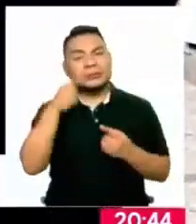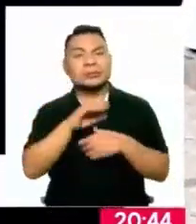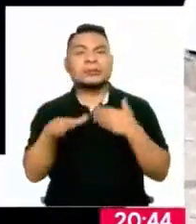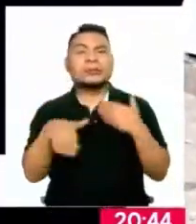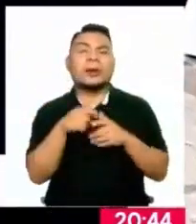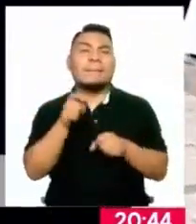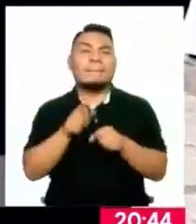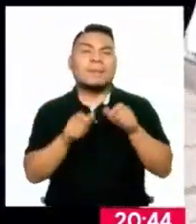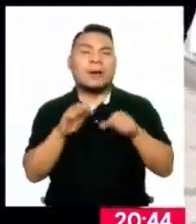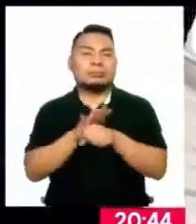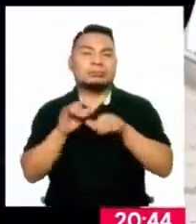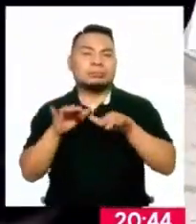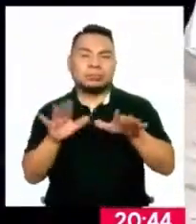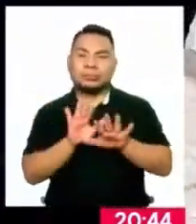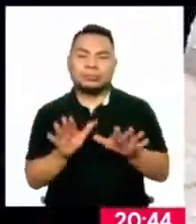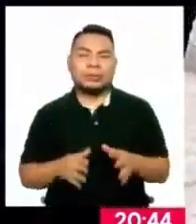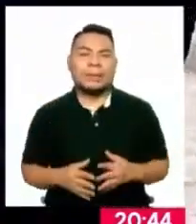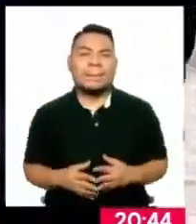evitar aglomeraciones.